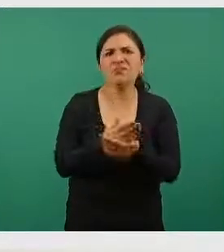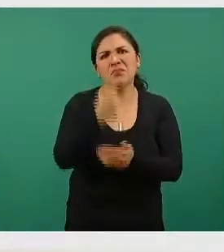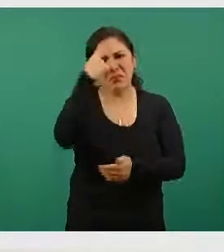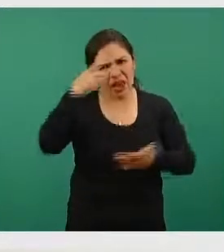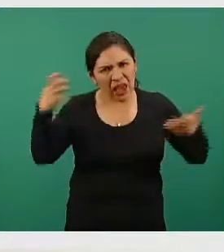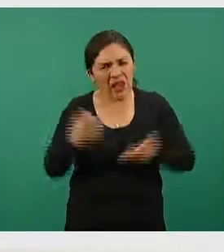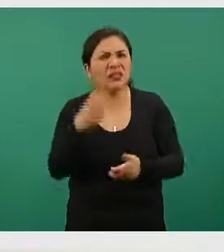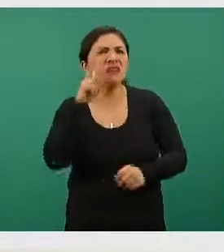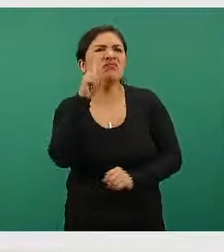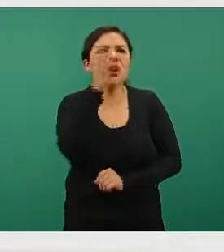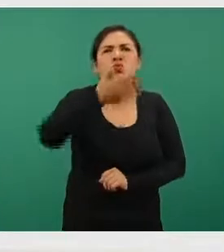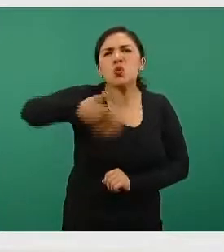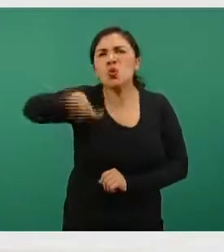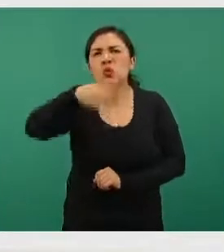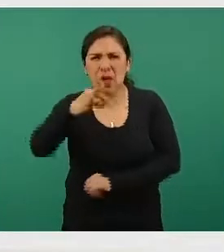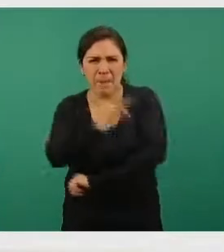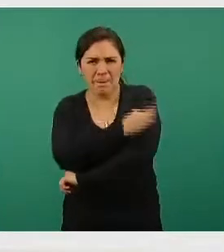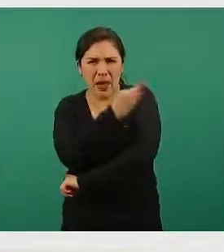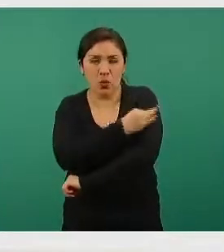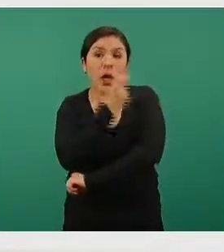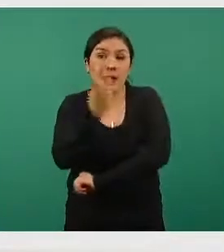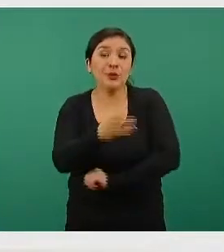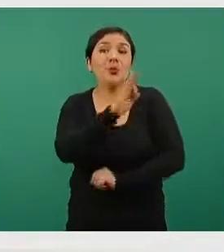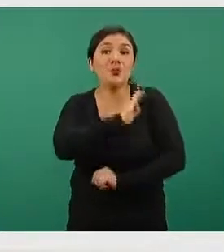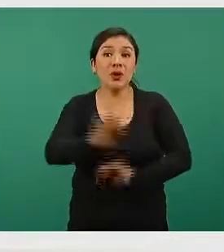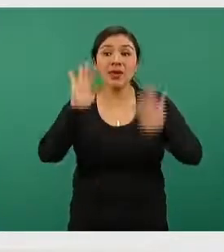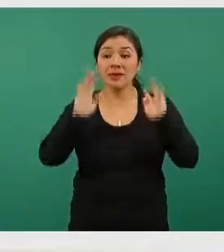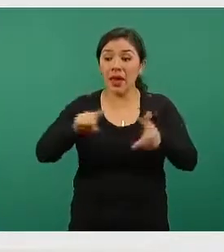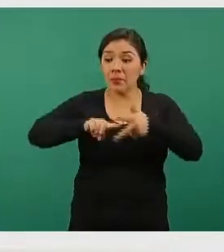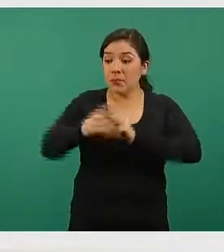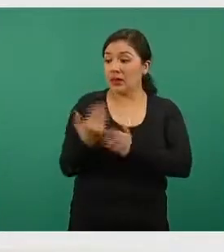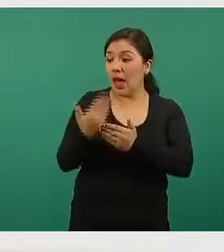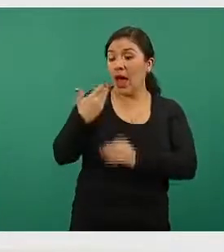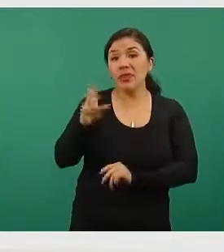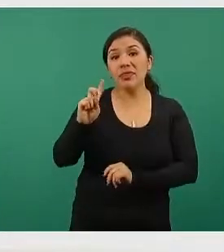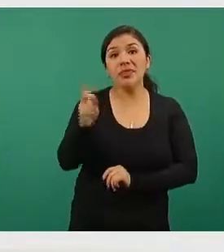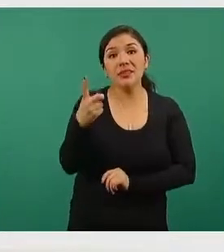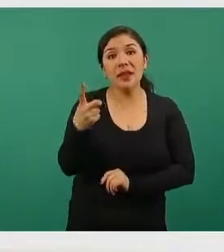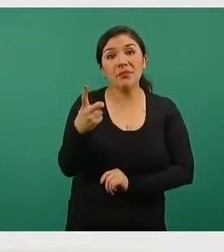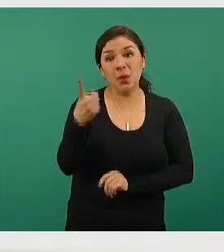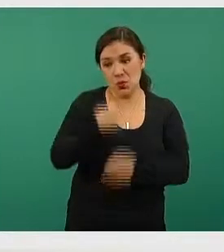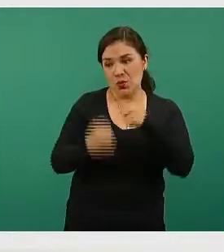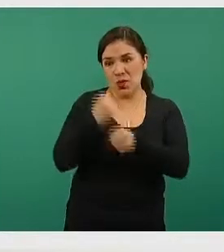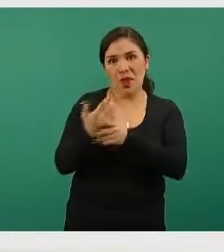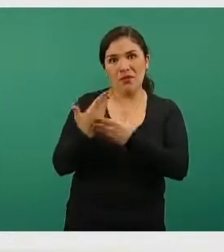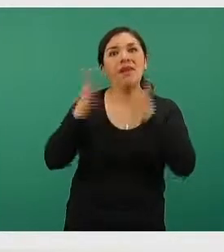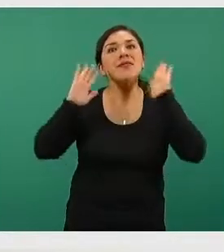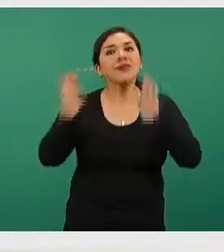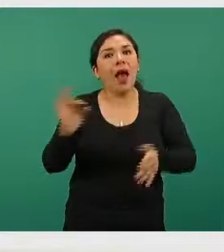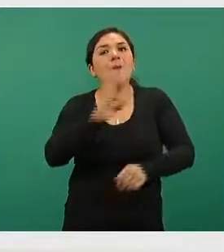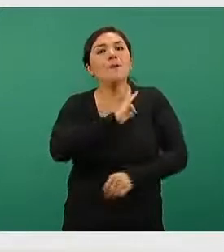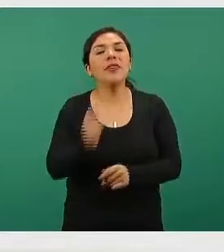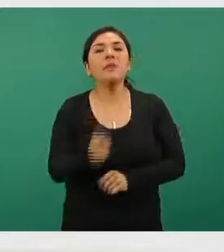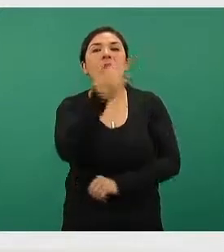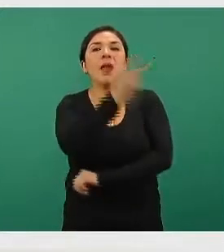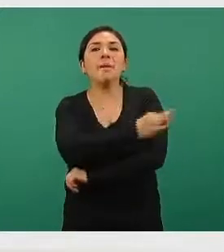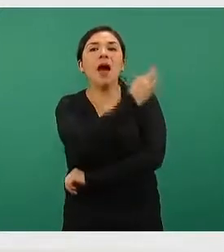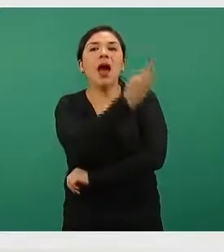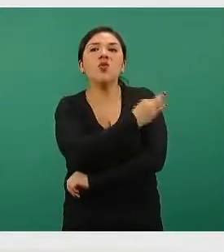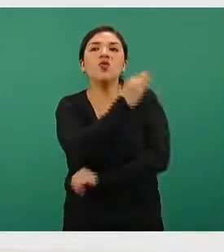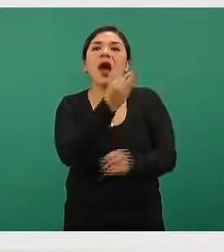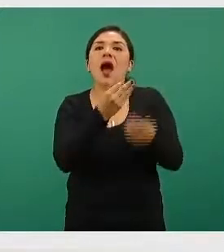permitió que tan oportuno como fue diciembre del año pasado se pudieran tener las primeras dosis de vacuna, y